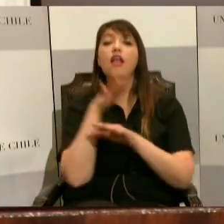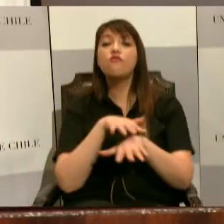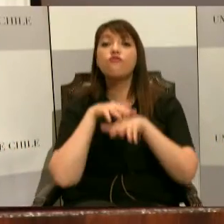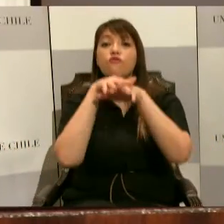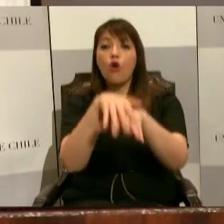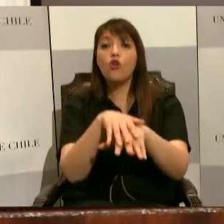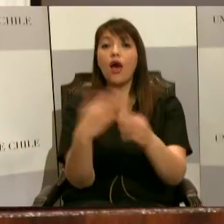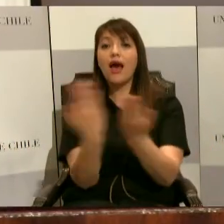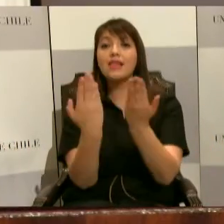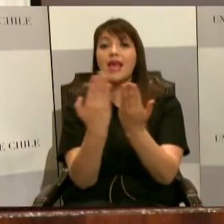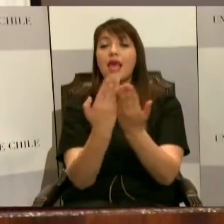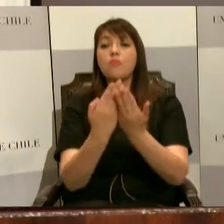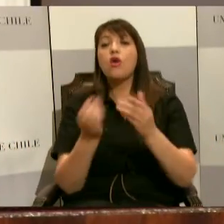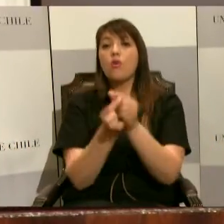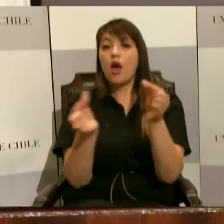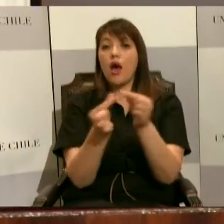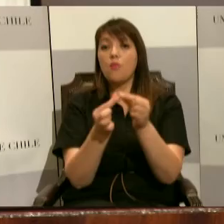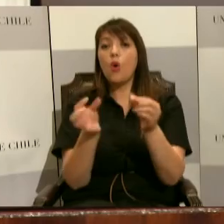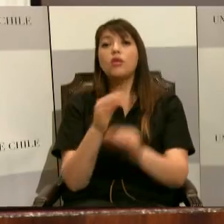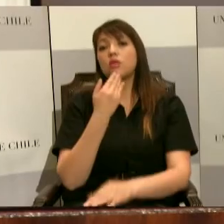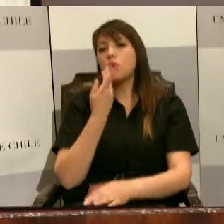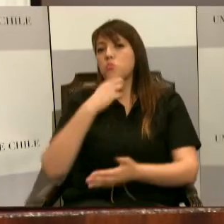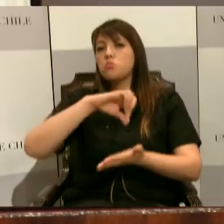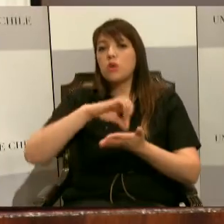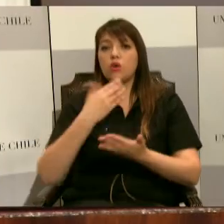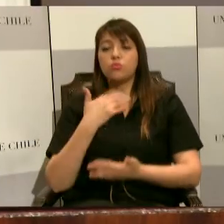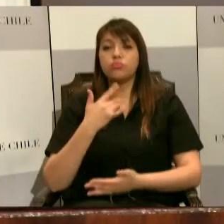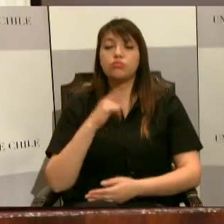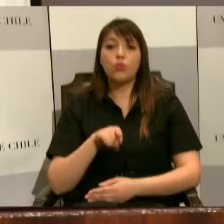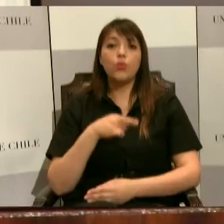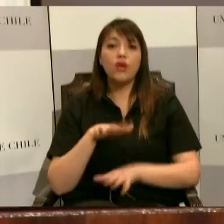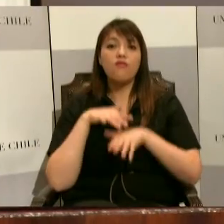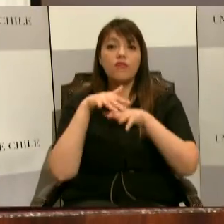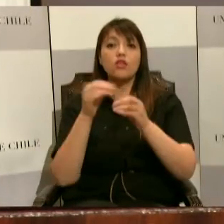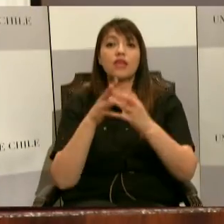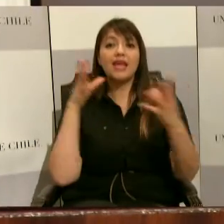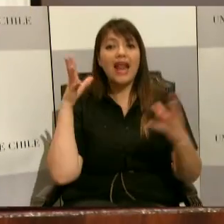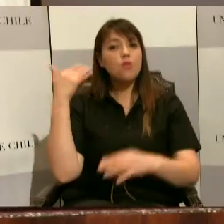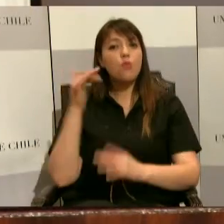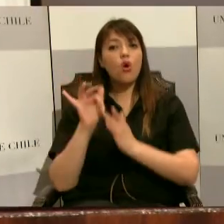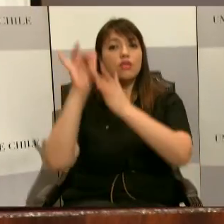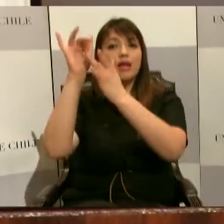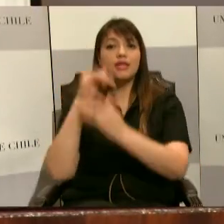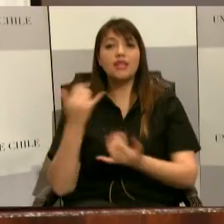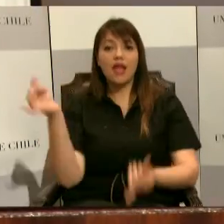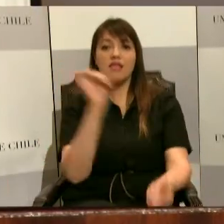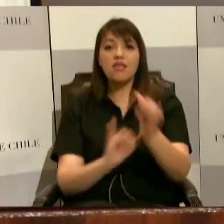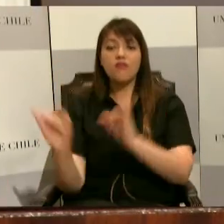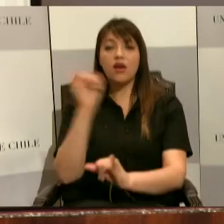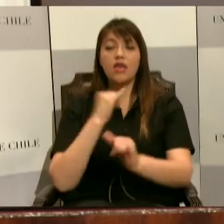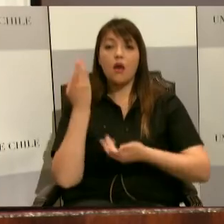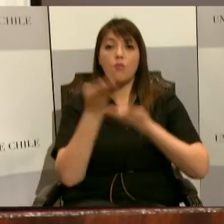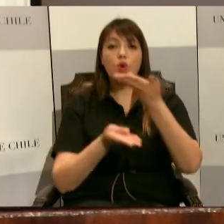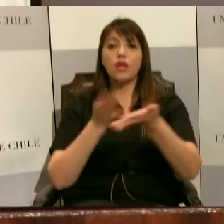Chile-Japón en Patagonia, que fue un gran éxito, un gran resultado. Un evento de gran relevancia científica y que además aportará a la adecuada